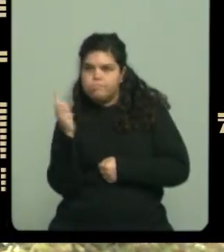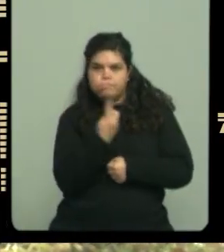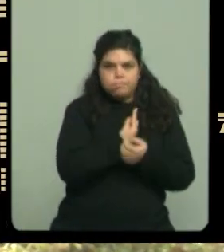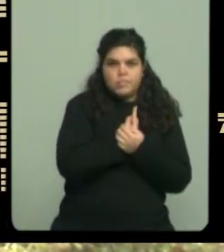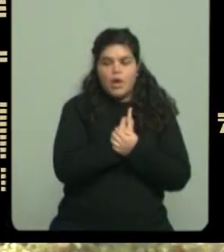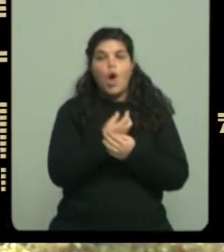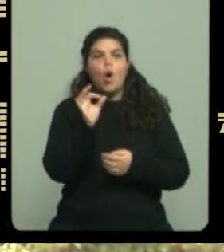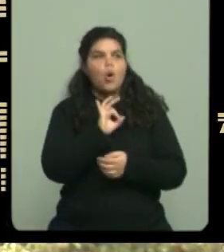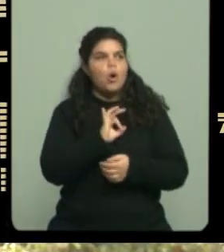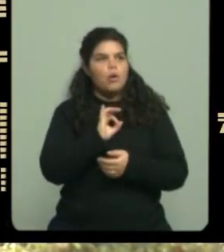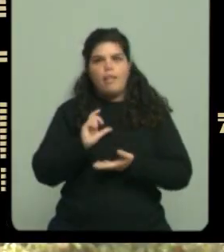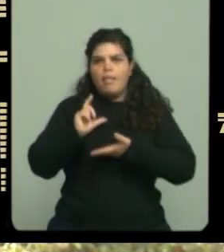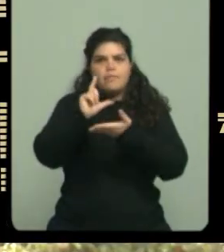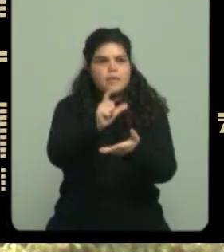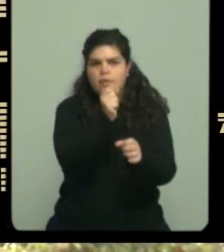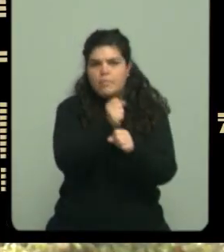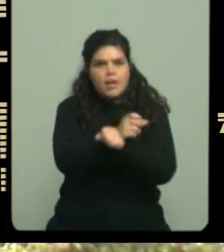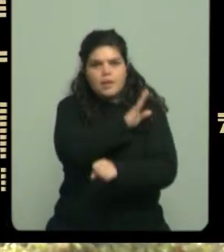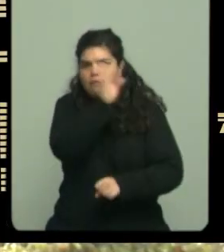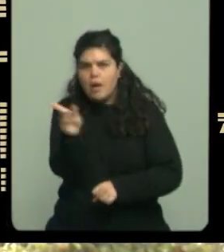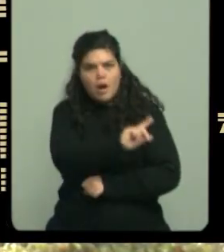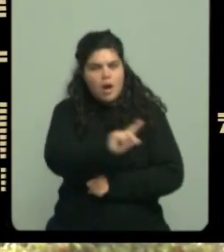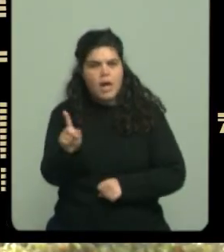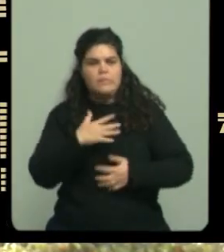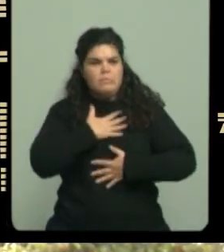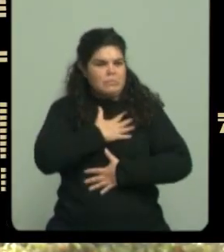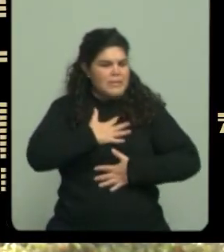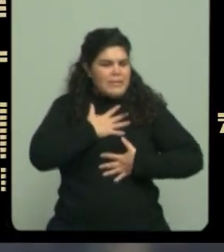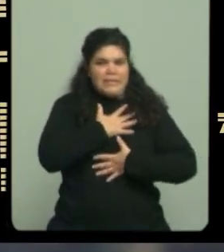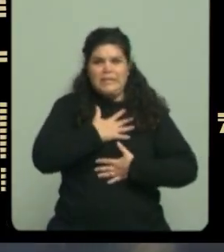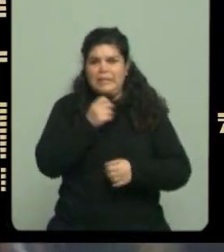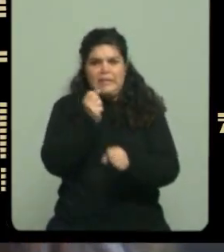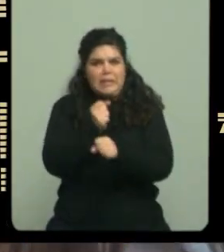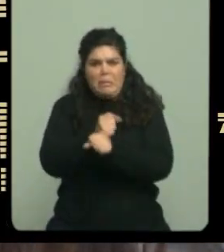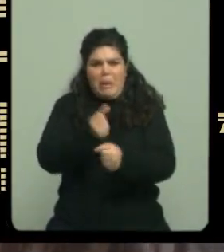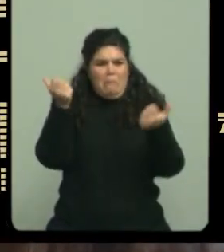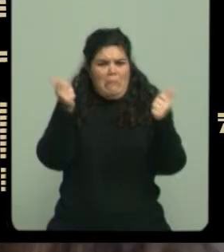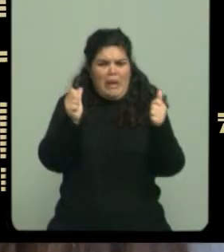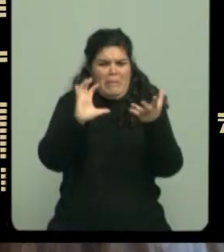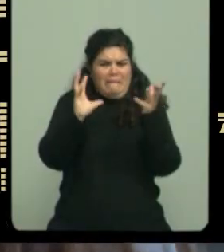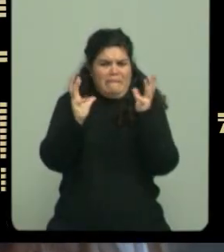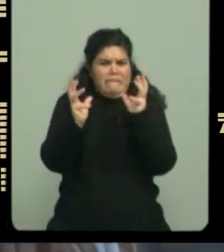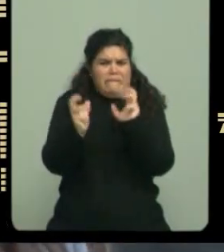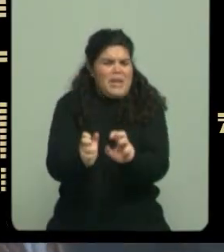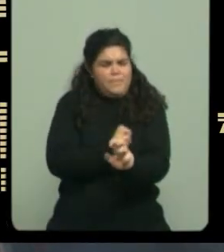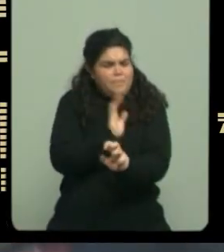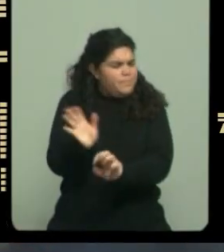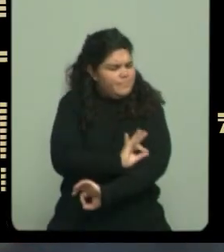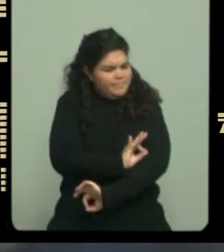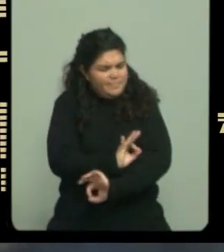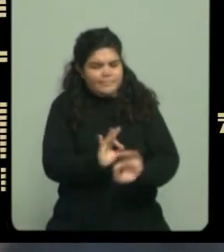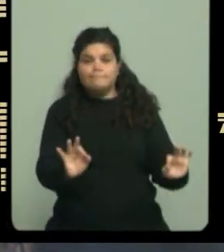persona falte, presente licencias por enfermedades porque está sintiendo un malestar en su ámbito laboral. Entonces ahí tenés